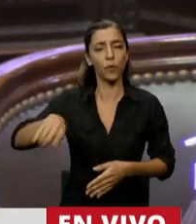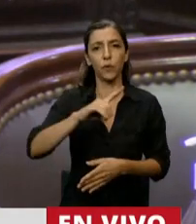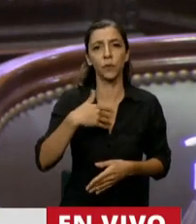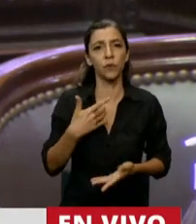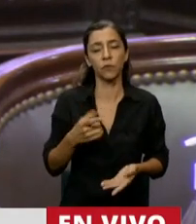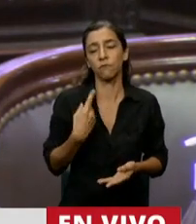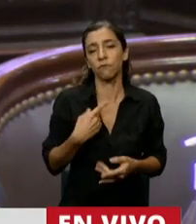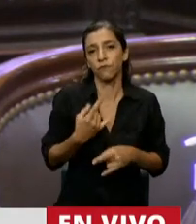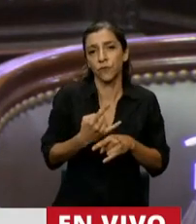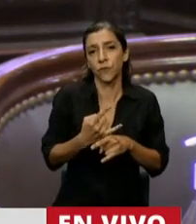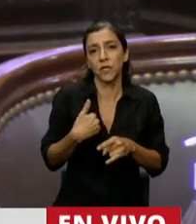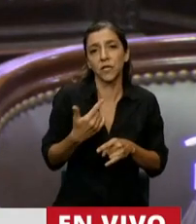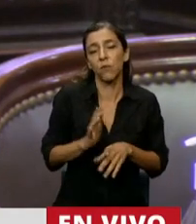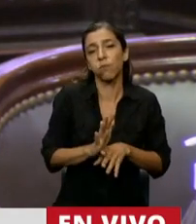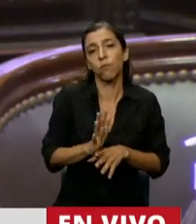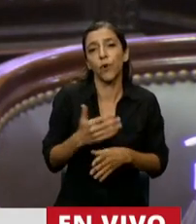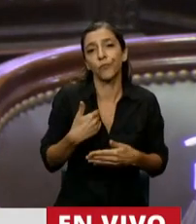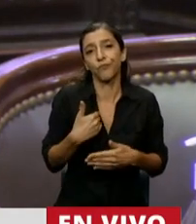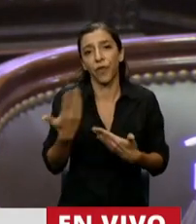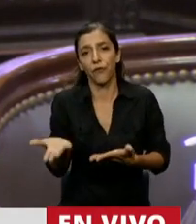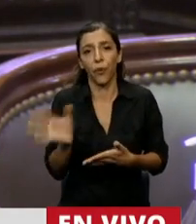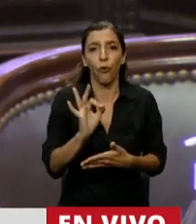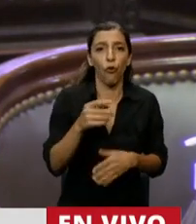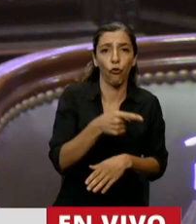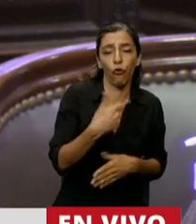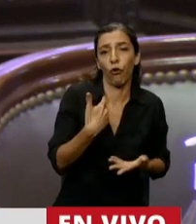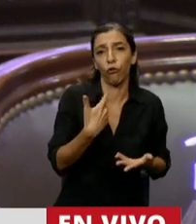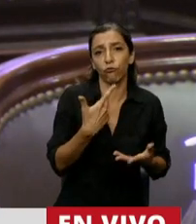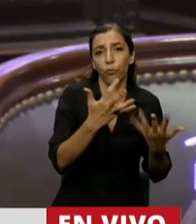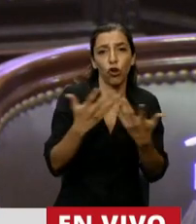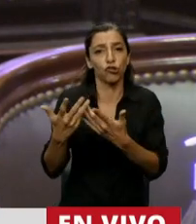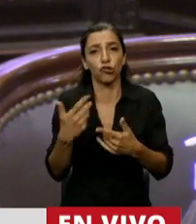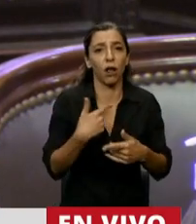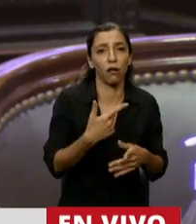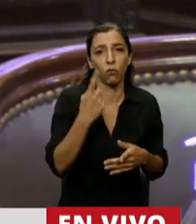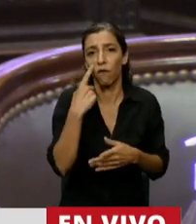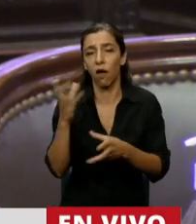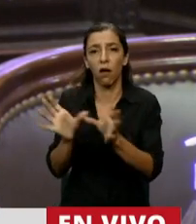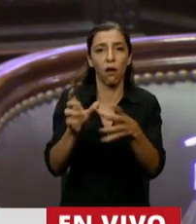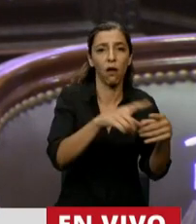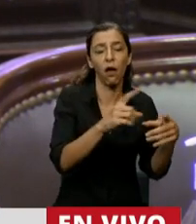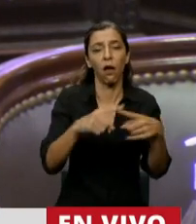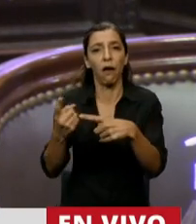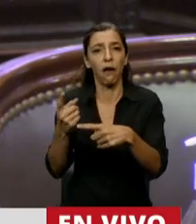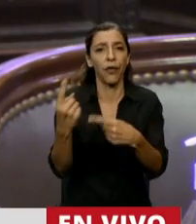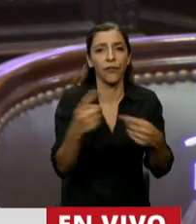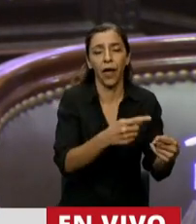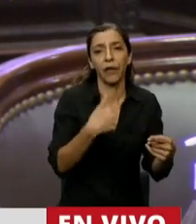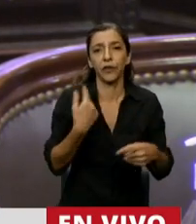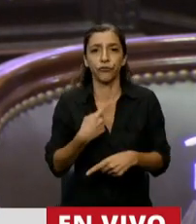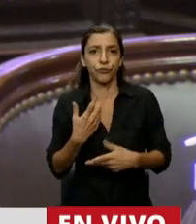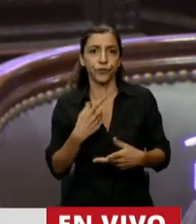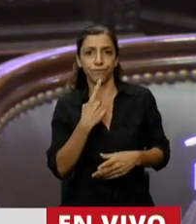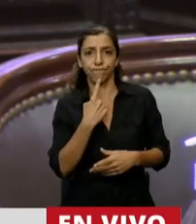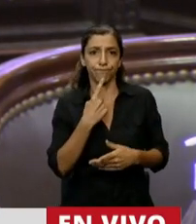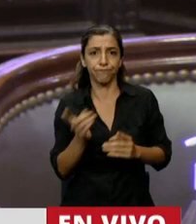toca moderar, estar en favor o en contra de un proyecto de uno u otro frente, siempre caemos en una bolsa en la que